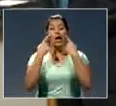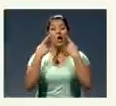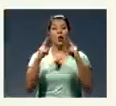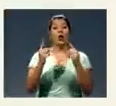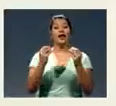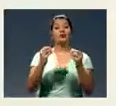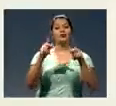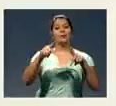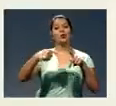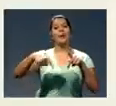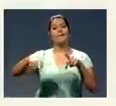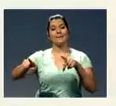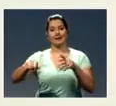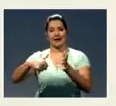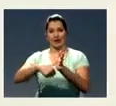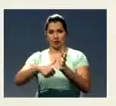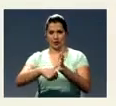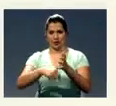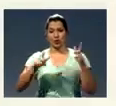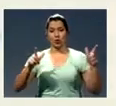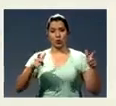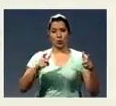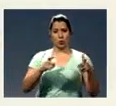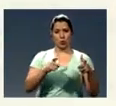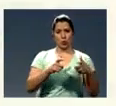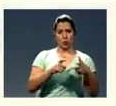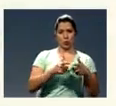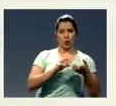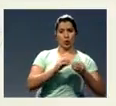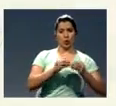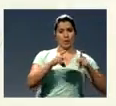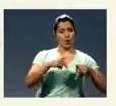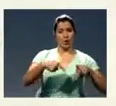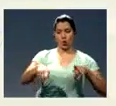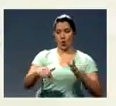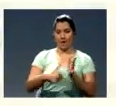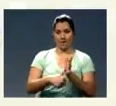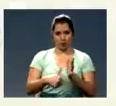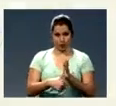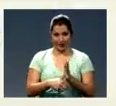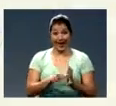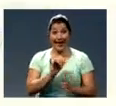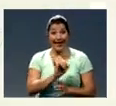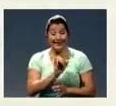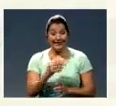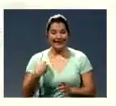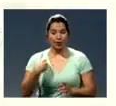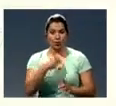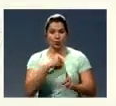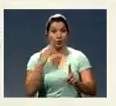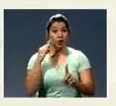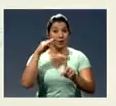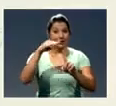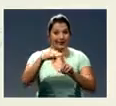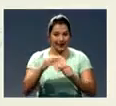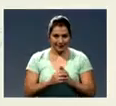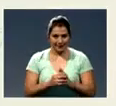70%. Ese será nuestro mensaje durante estos meses. Estas elecciones se viven de